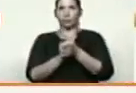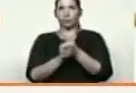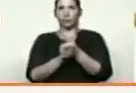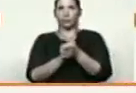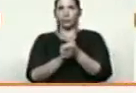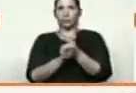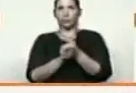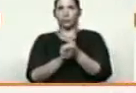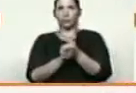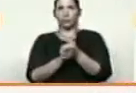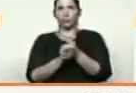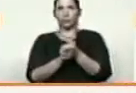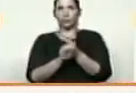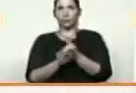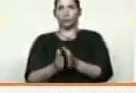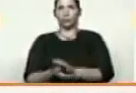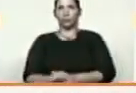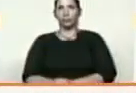que ahora se inicia,